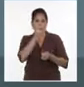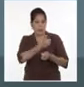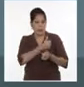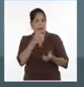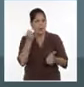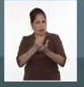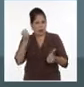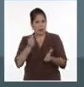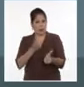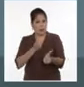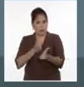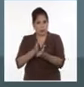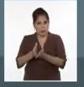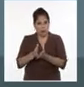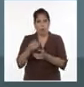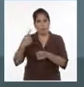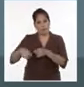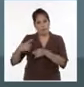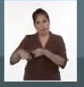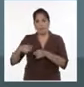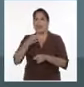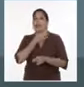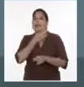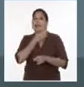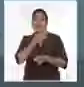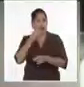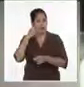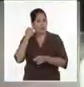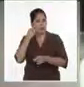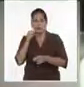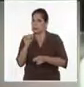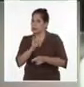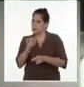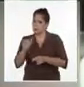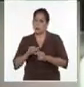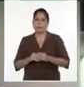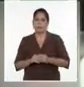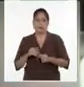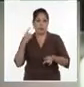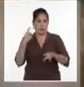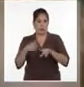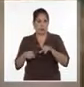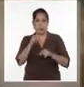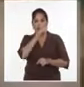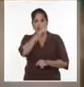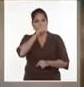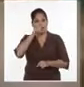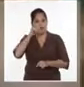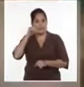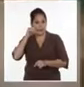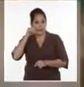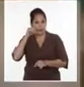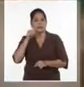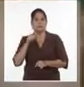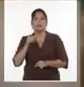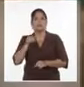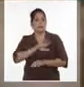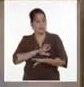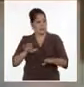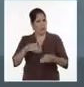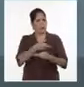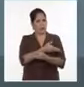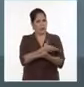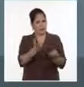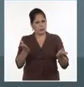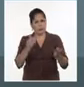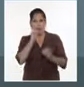continuidad también en este producto para el mes de enero, de igual forma con el arroz. En el producto de aceite se está asegurando la distribución del